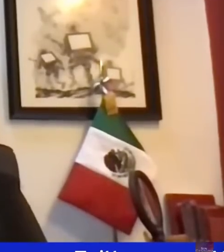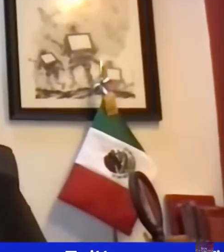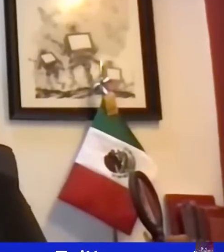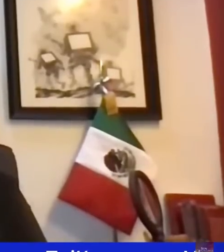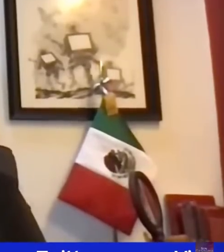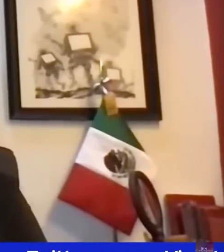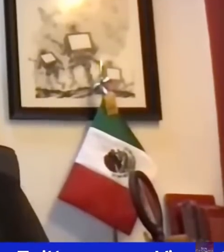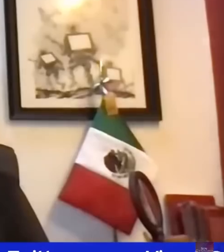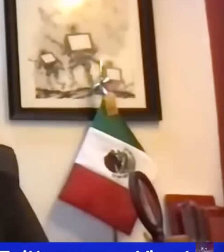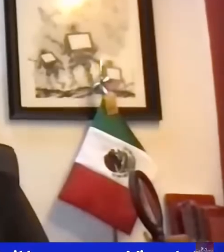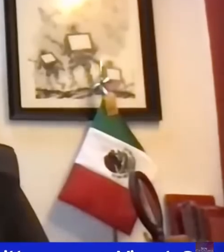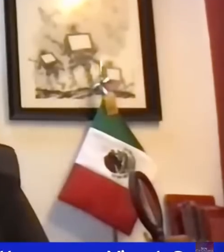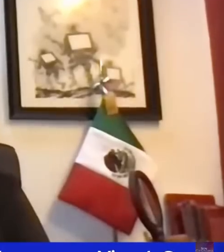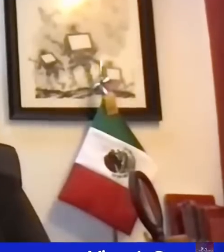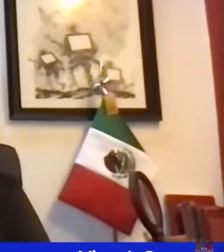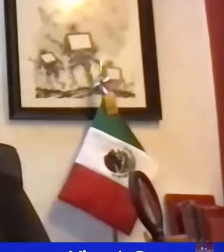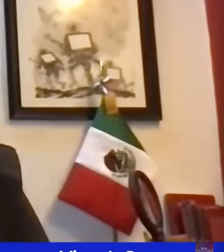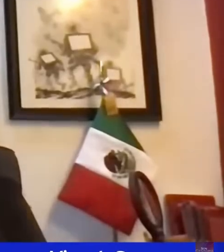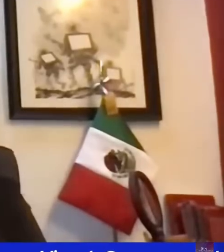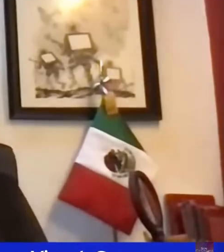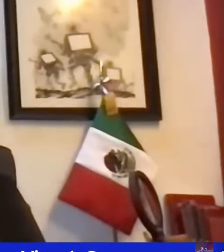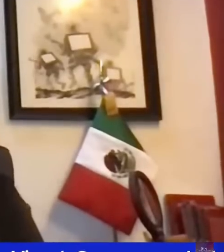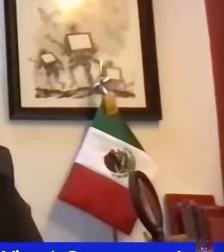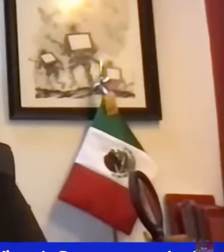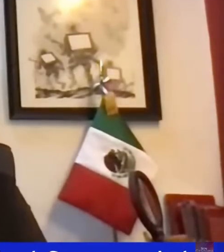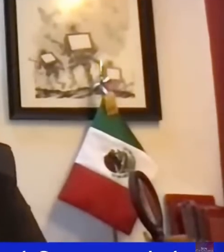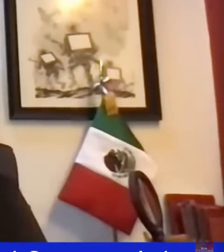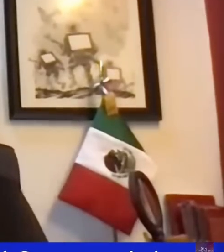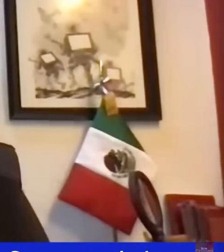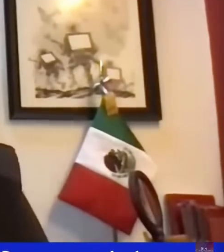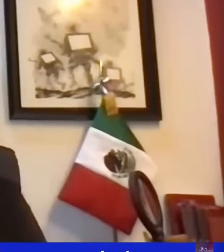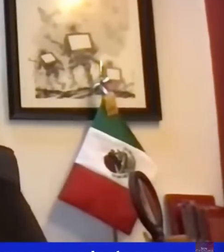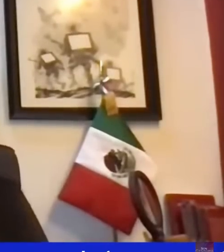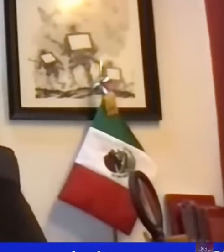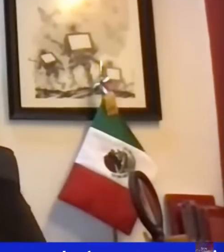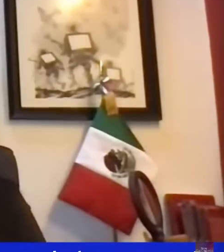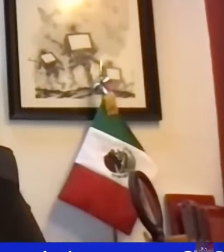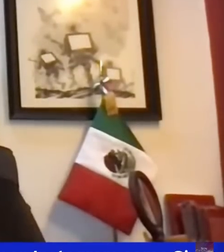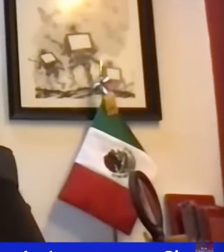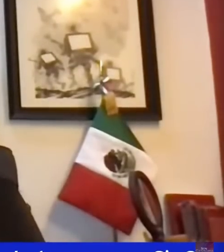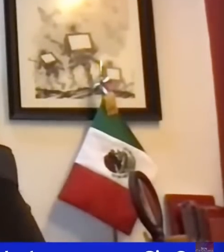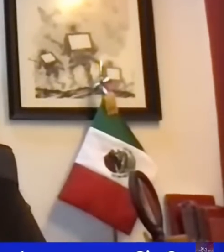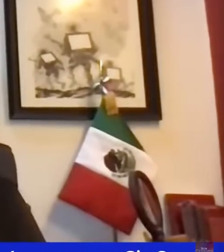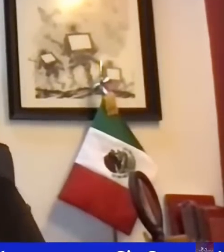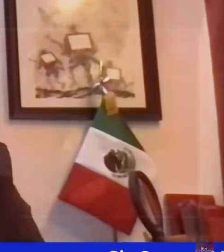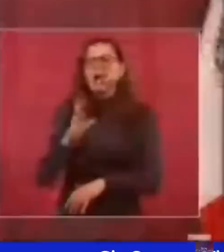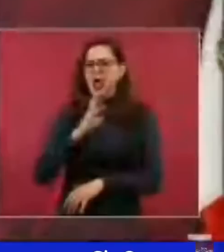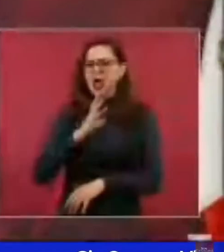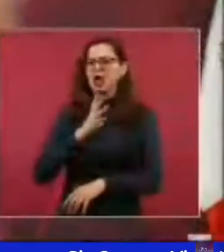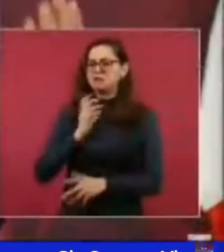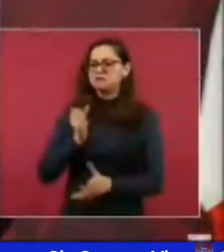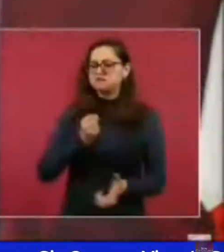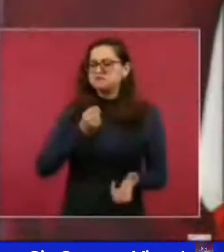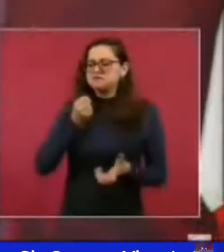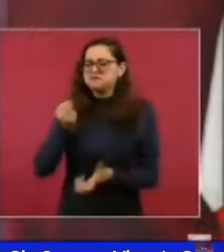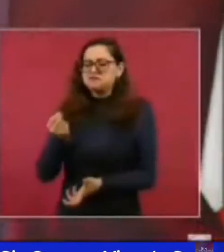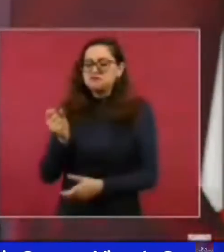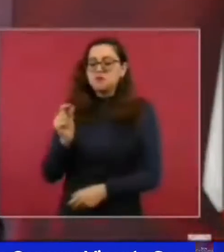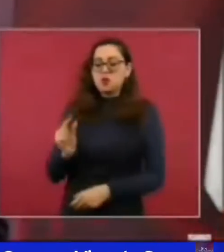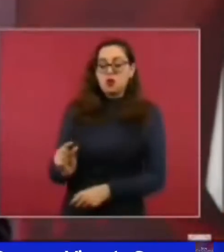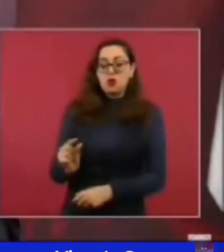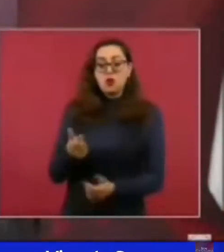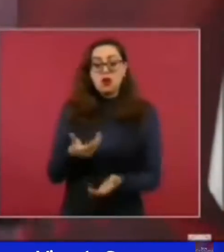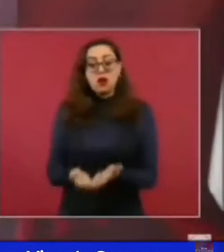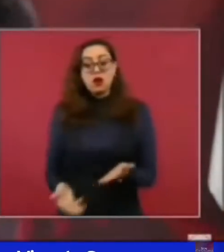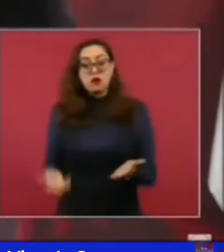está desnudando esta relación tan corrupta entre medios de comunicación corporativos y el poder político,